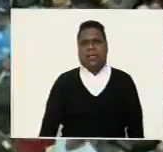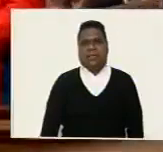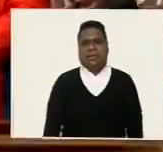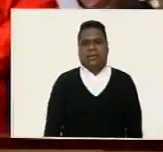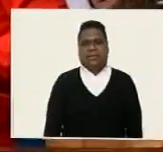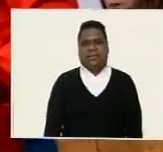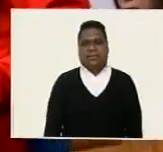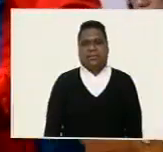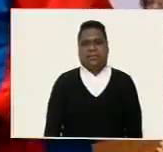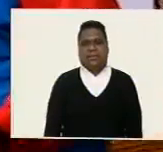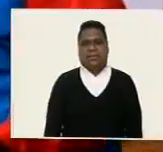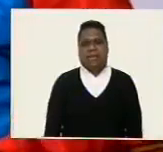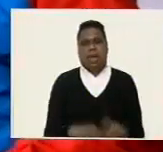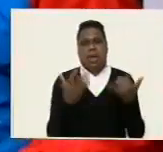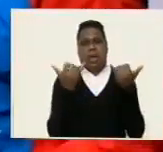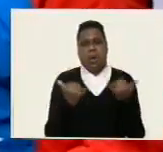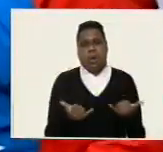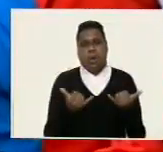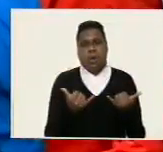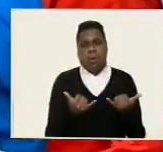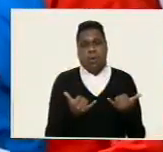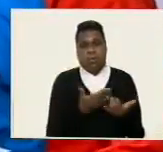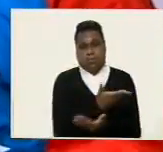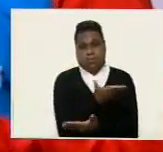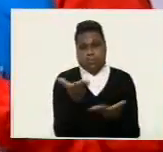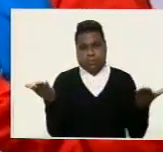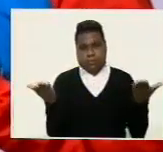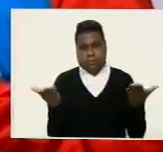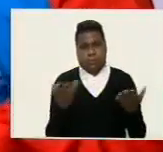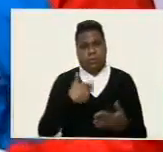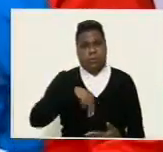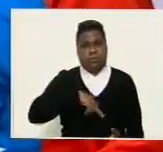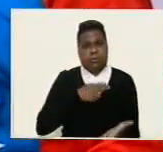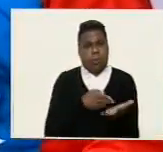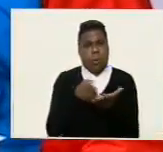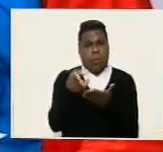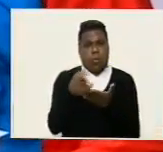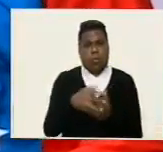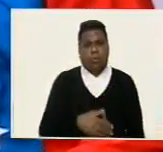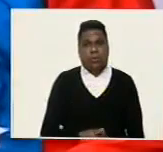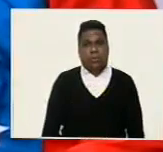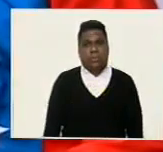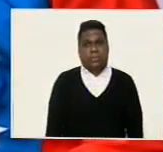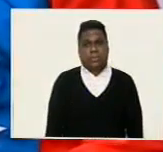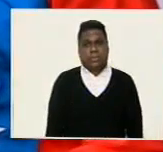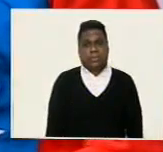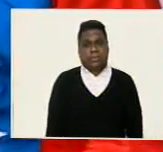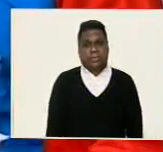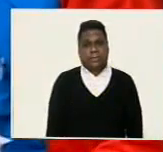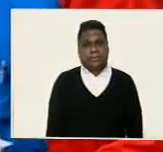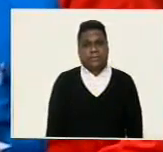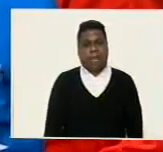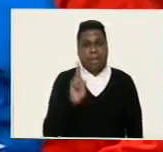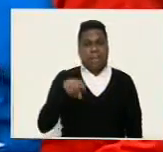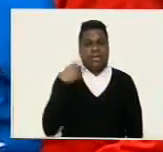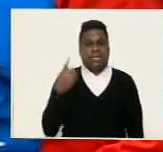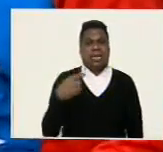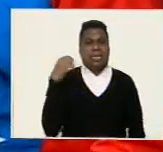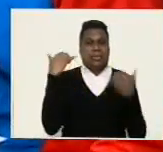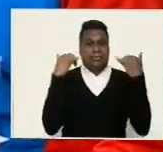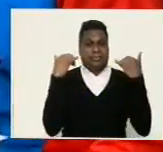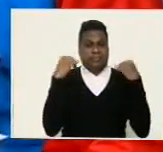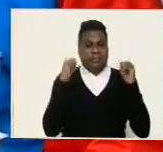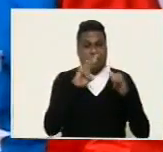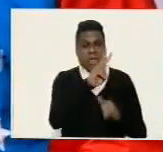Hoy, hermanos y hermanas, de verdad que es un honor para nosotros ya mañana celebrar esos 200 años,